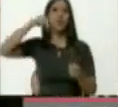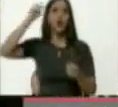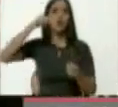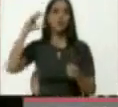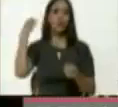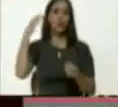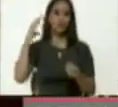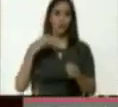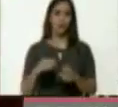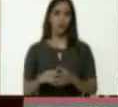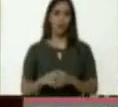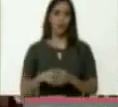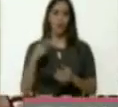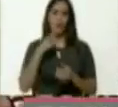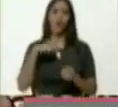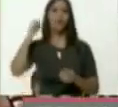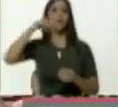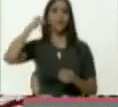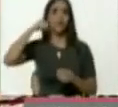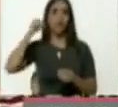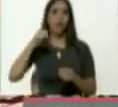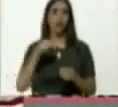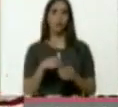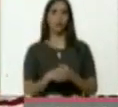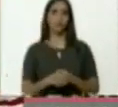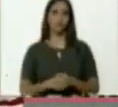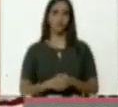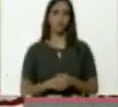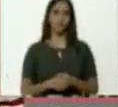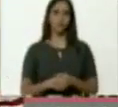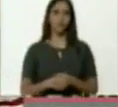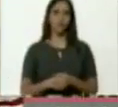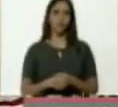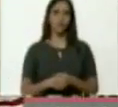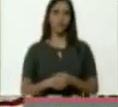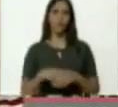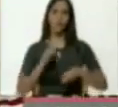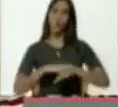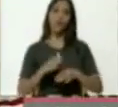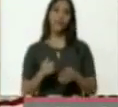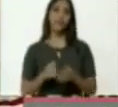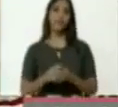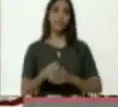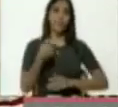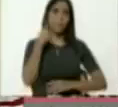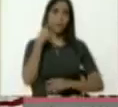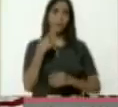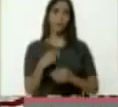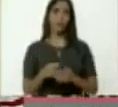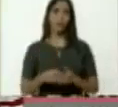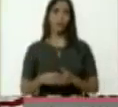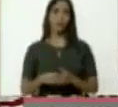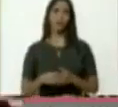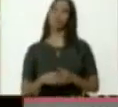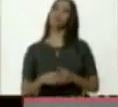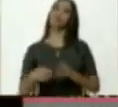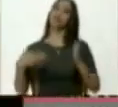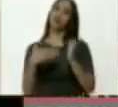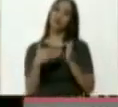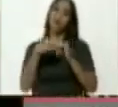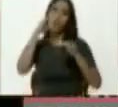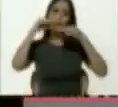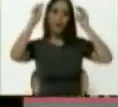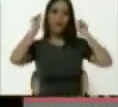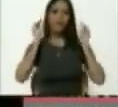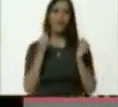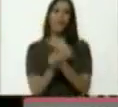de Bogotá. Pero vamos a pasar a otro video, el video número 11. Porque vemos que se están metiendo mucho con María Corina y ella es el